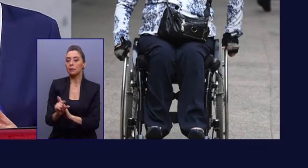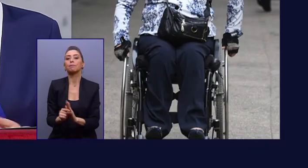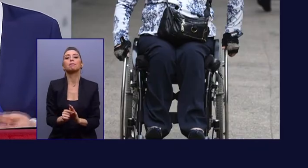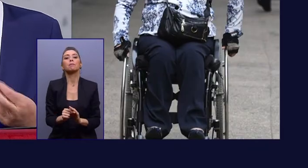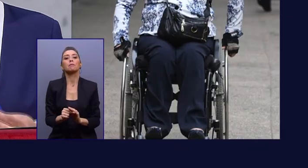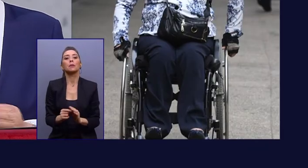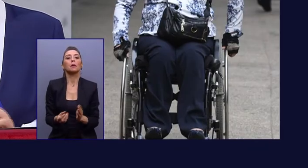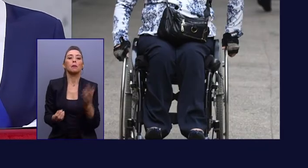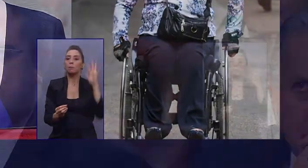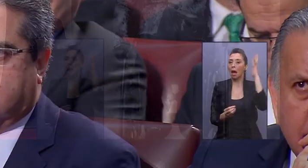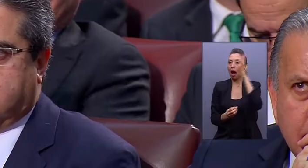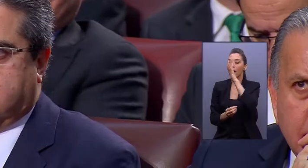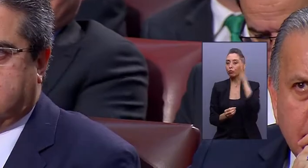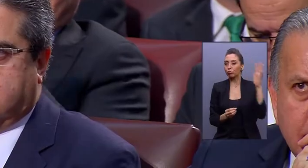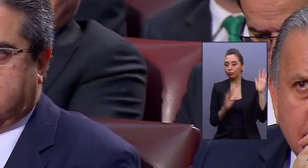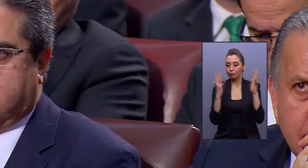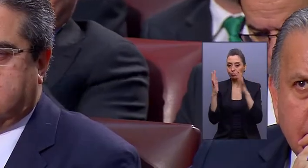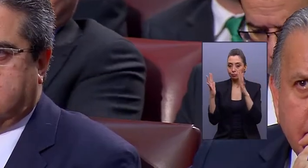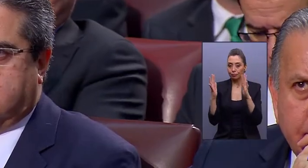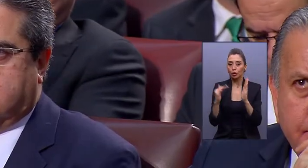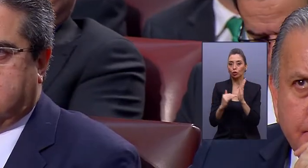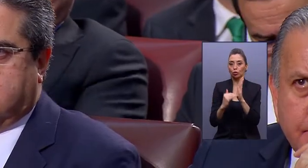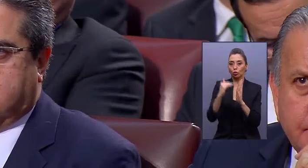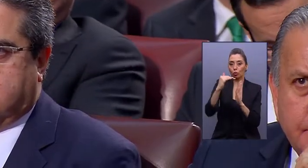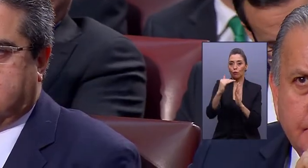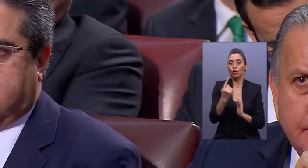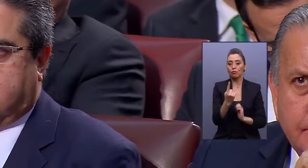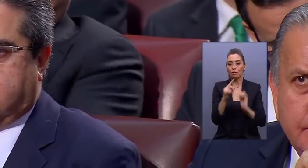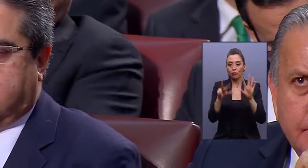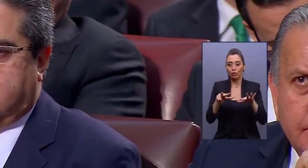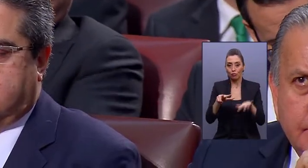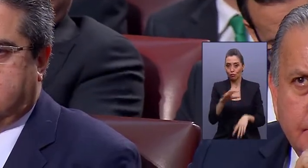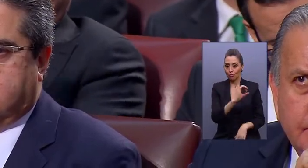en un 118%.